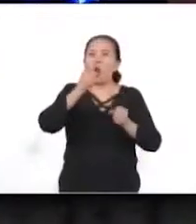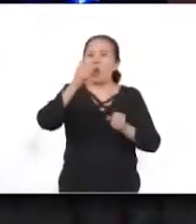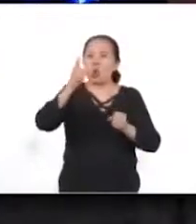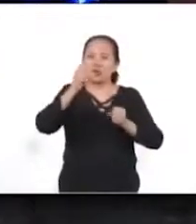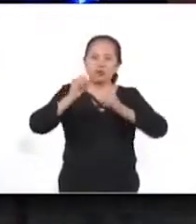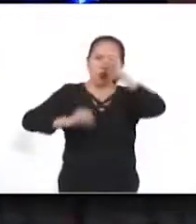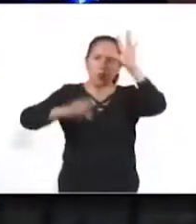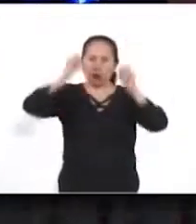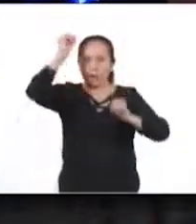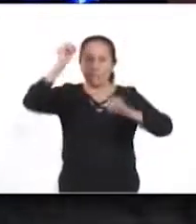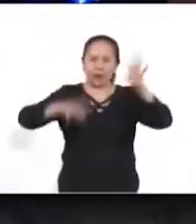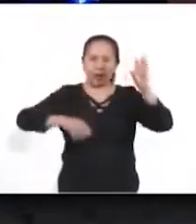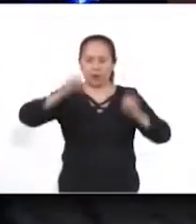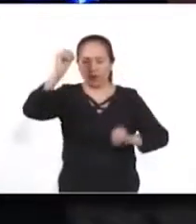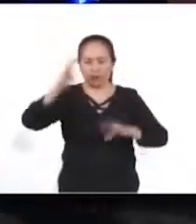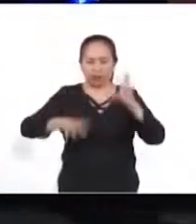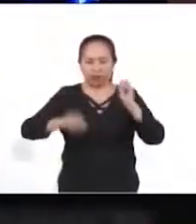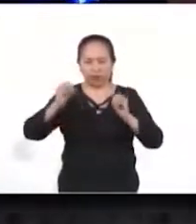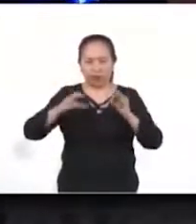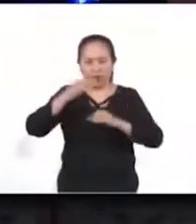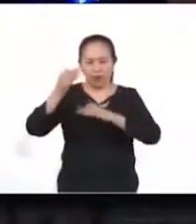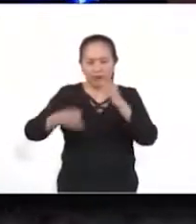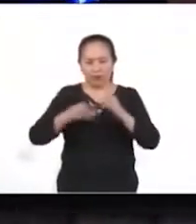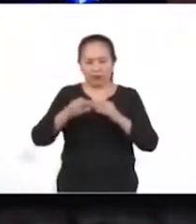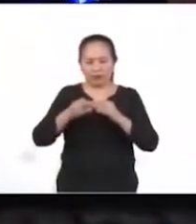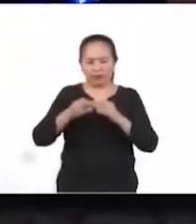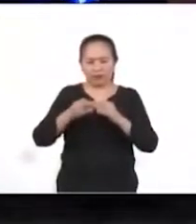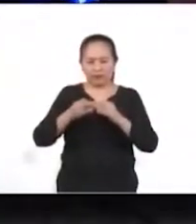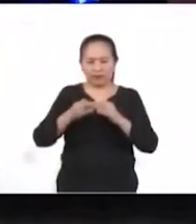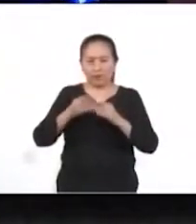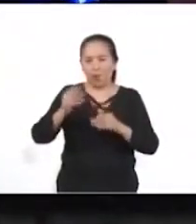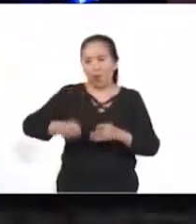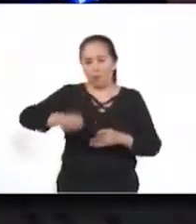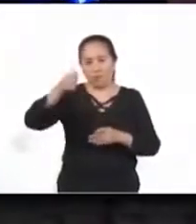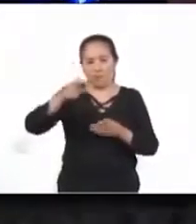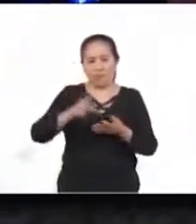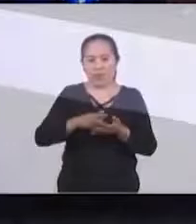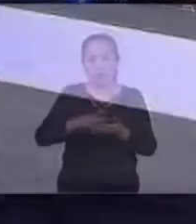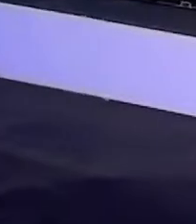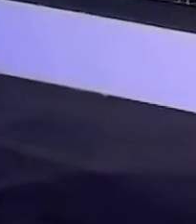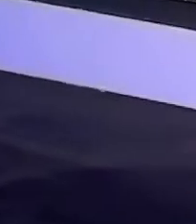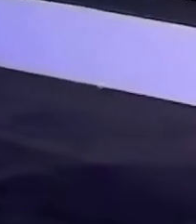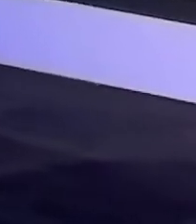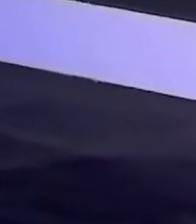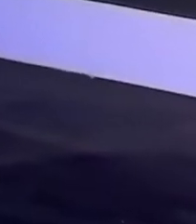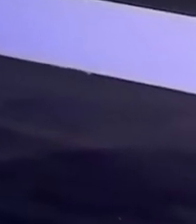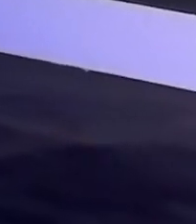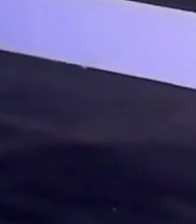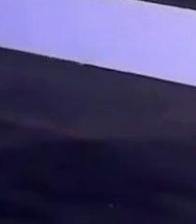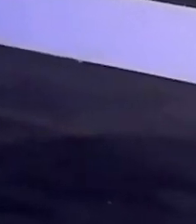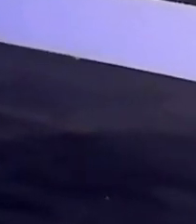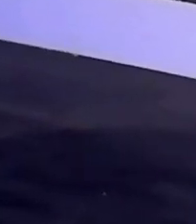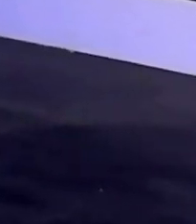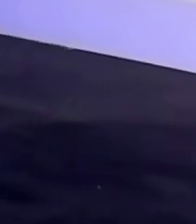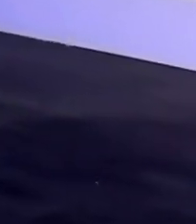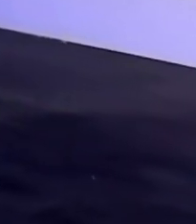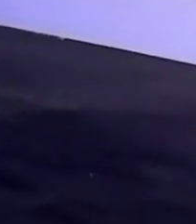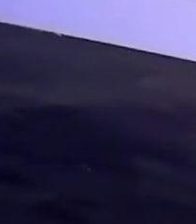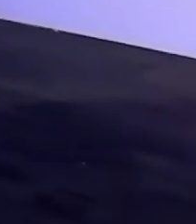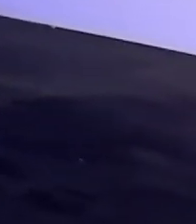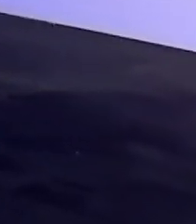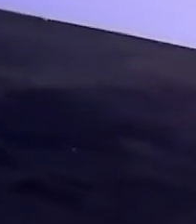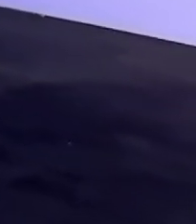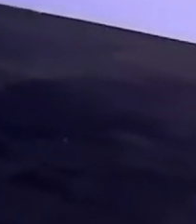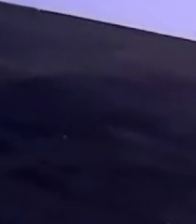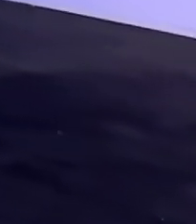luces, pirotecnia y lo que se hace por primera vez, los drones. En el metaverso se realizará la